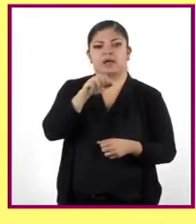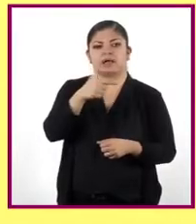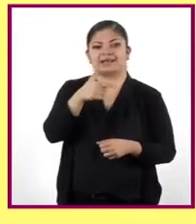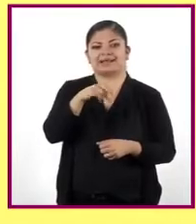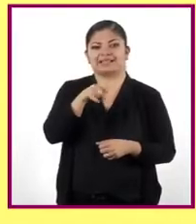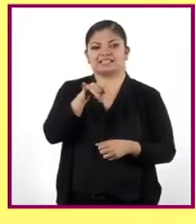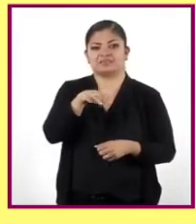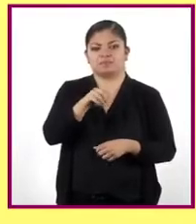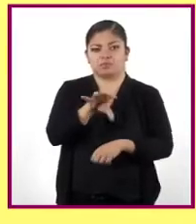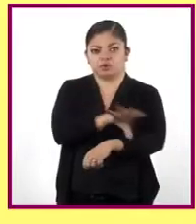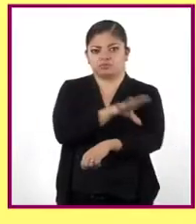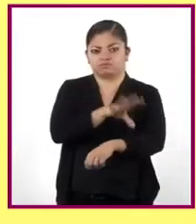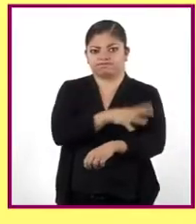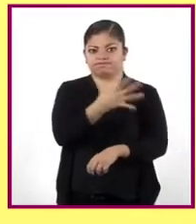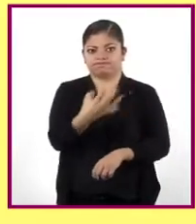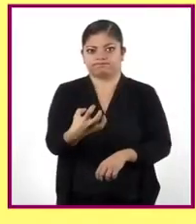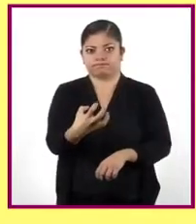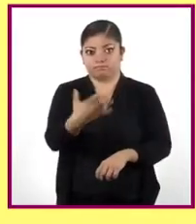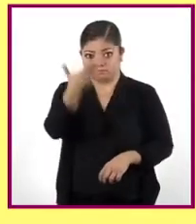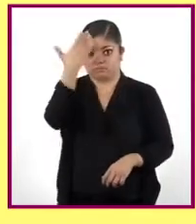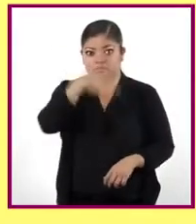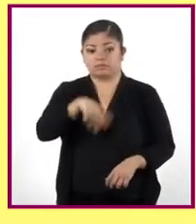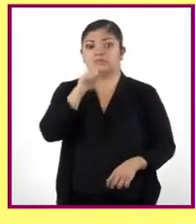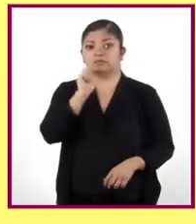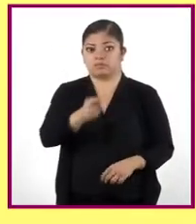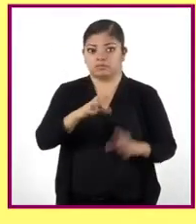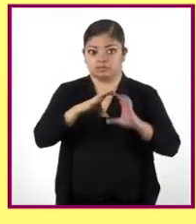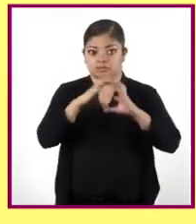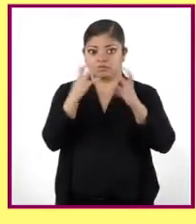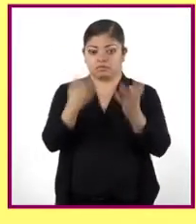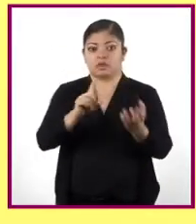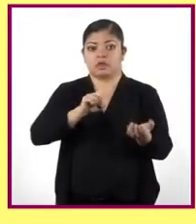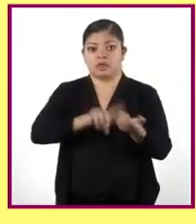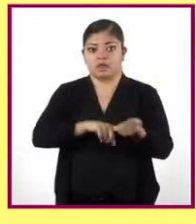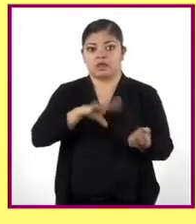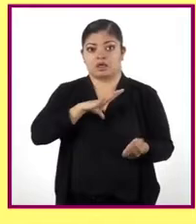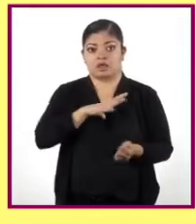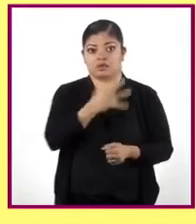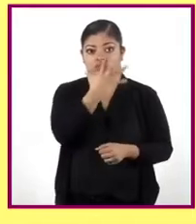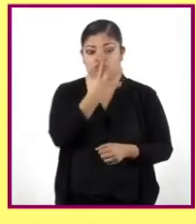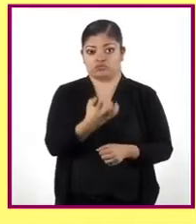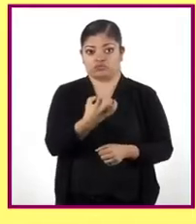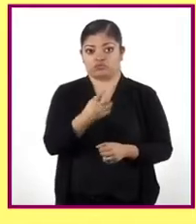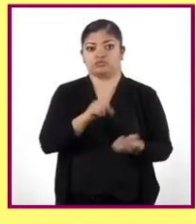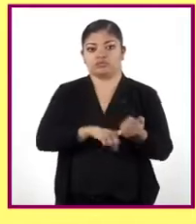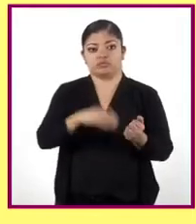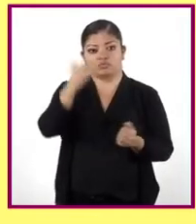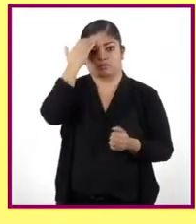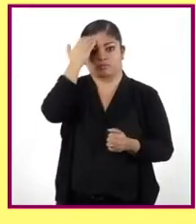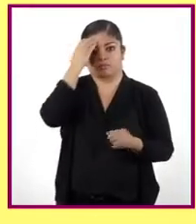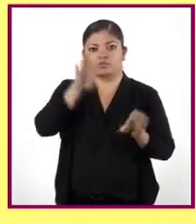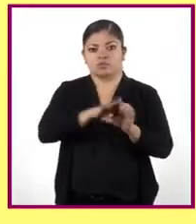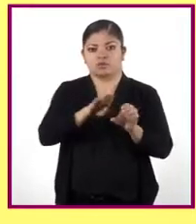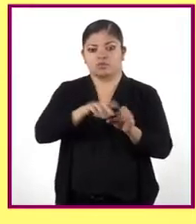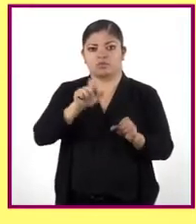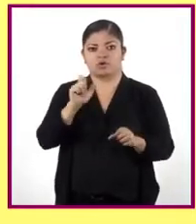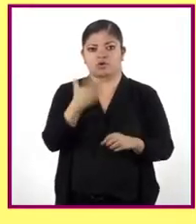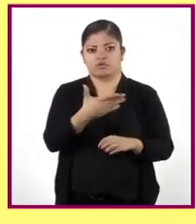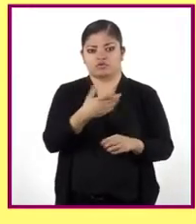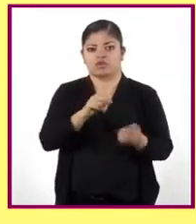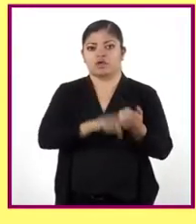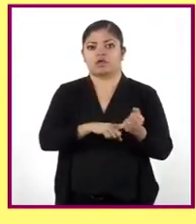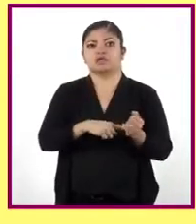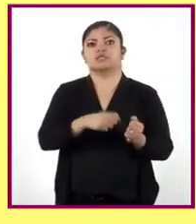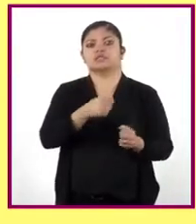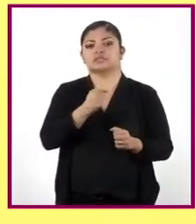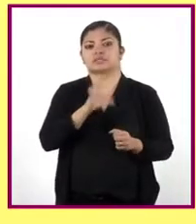terrestre. ¿Sabían que la Tierra tiene un campo magnético y que es lo que nos permite saber nuestra ubicación geográfica según los